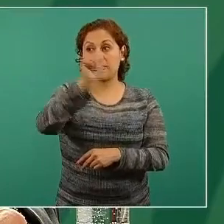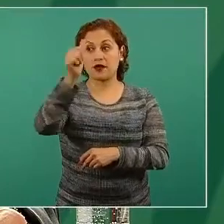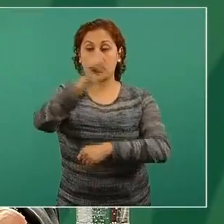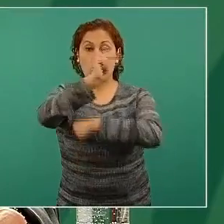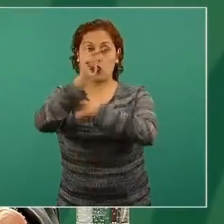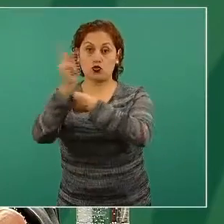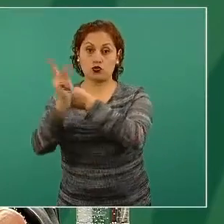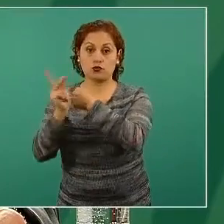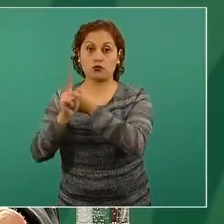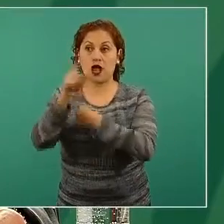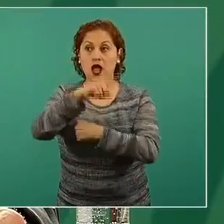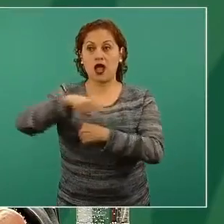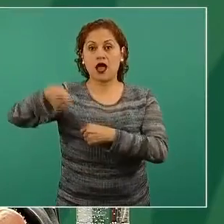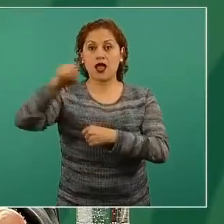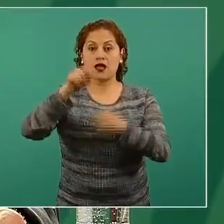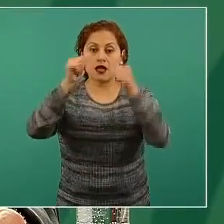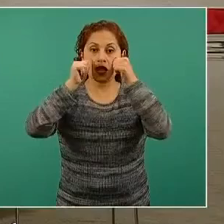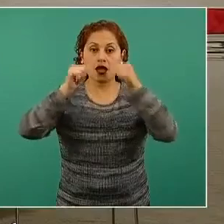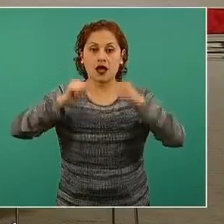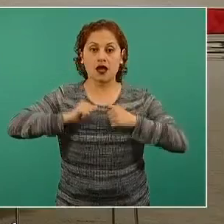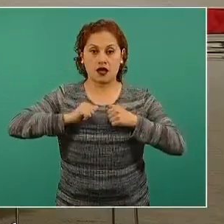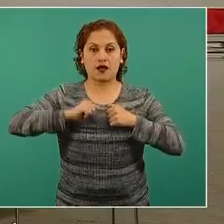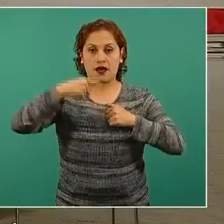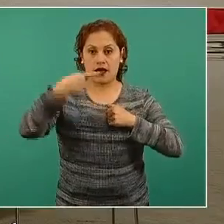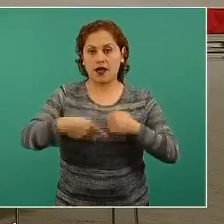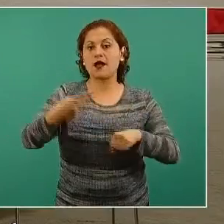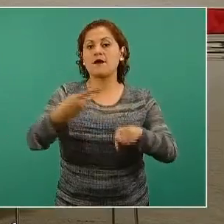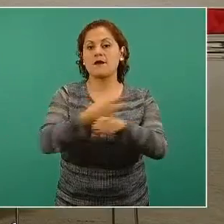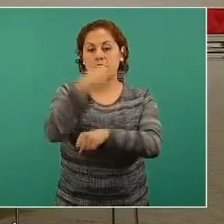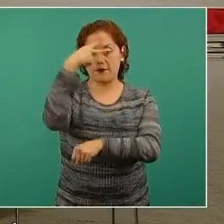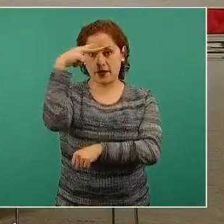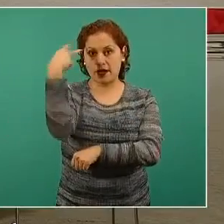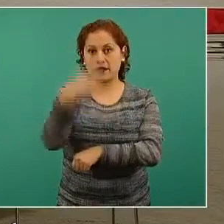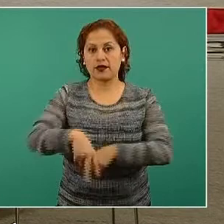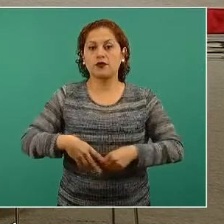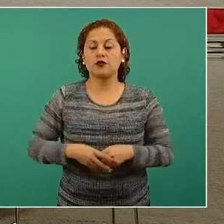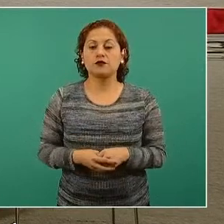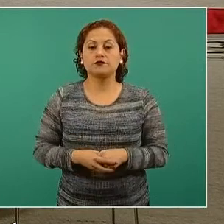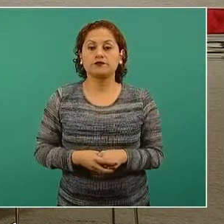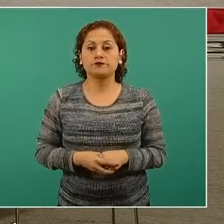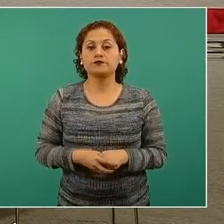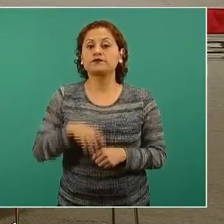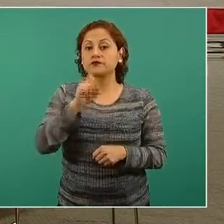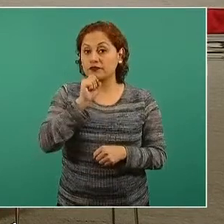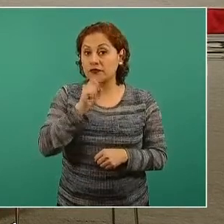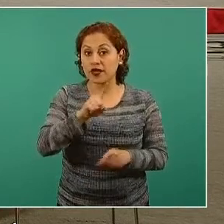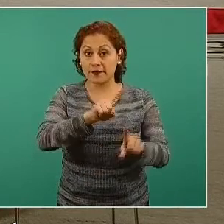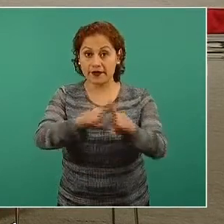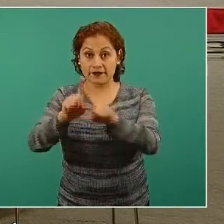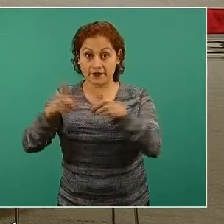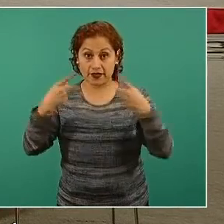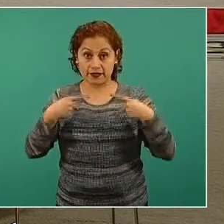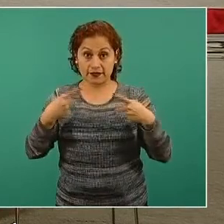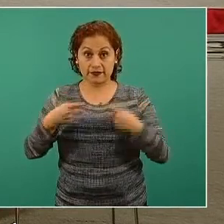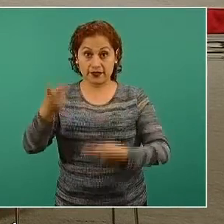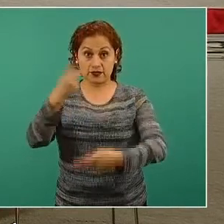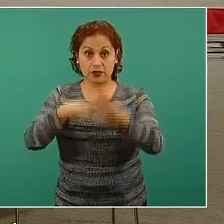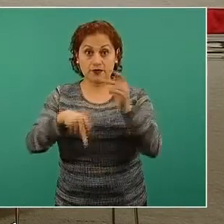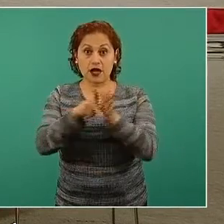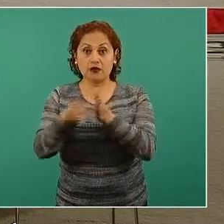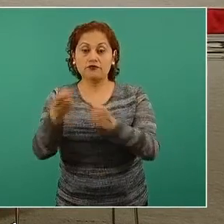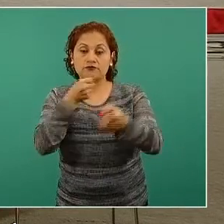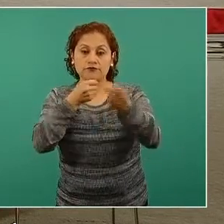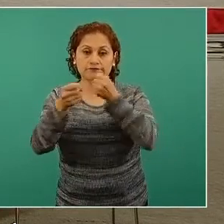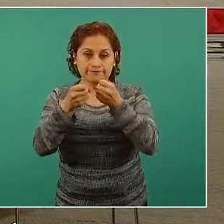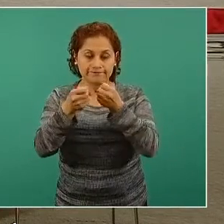países que están al pendiente de lo que sucede en nuestra nación, y a los compañeros que están de los medios de comunicación presentes aquí.